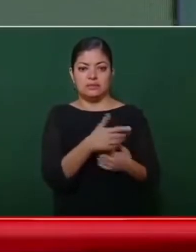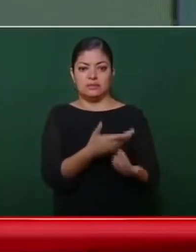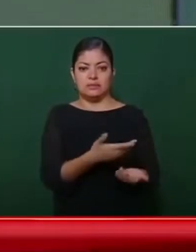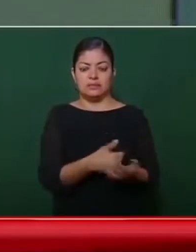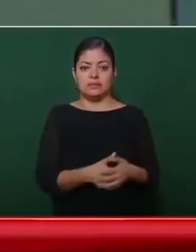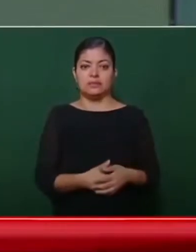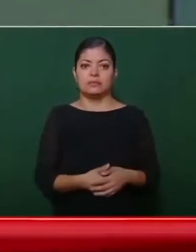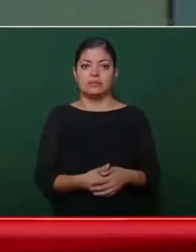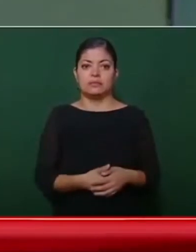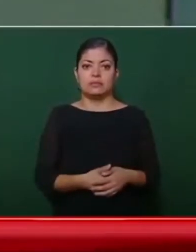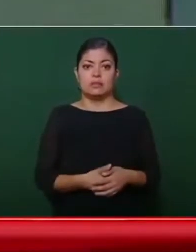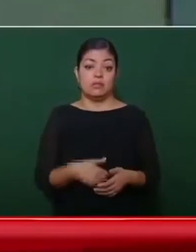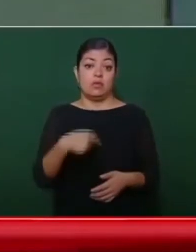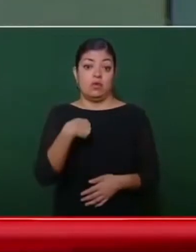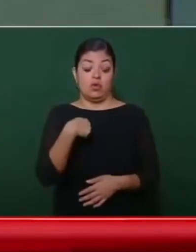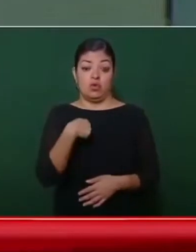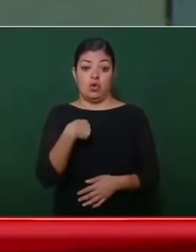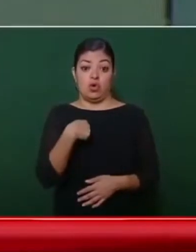y no voy a dejar